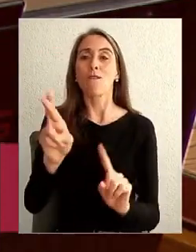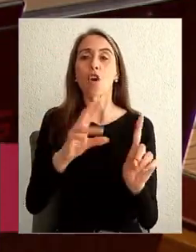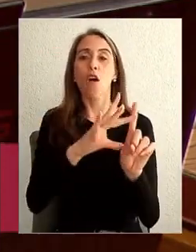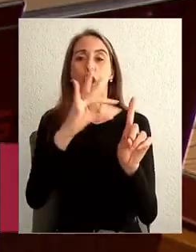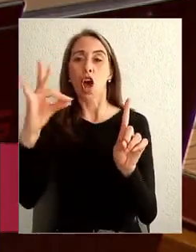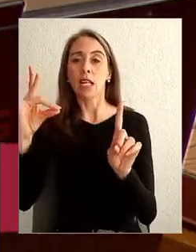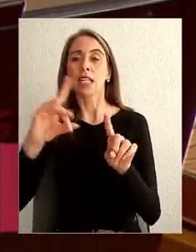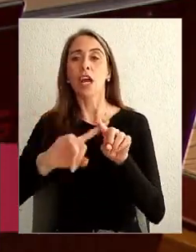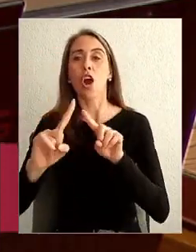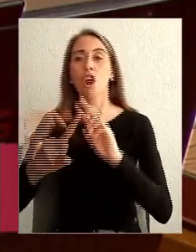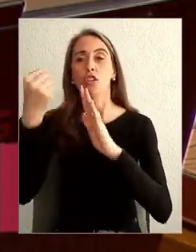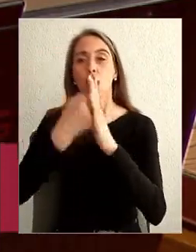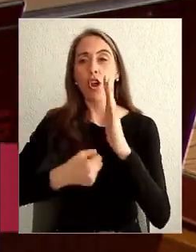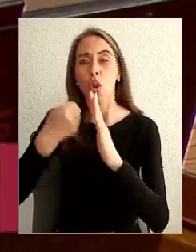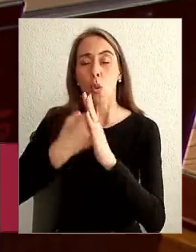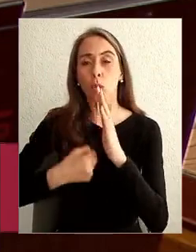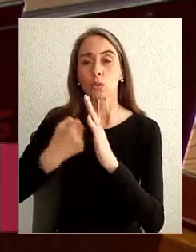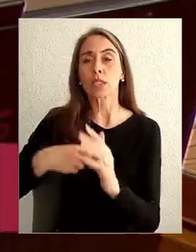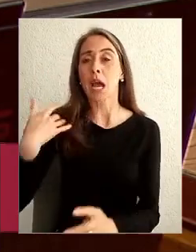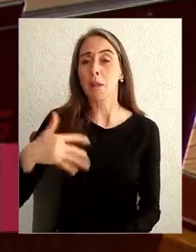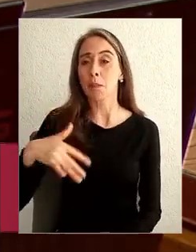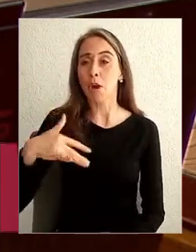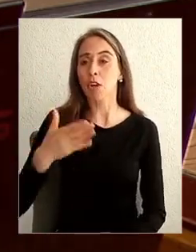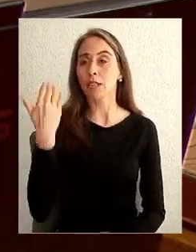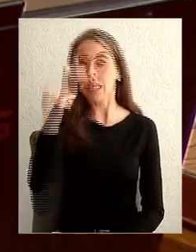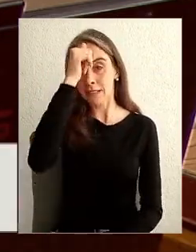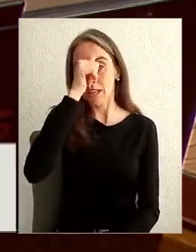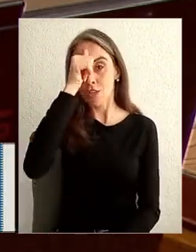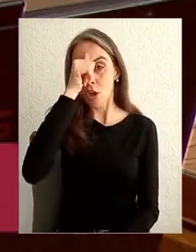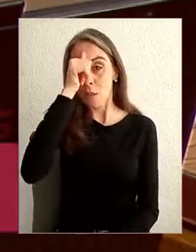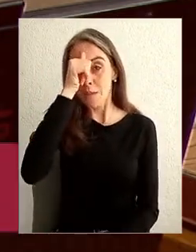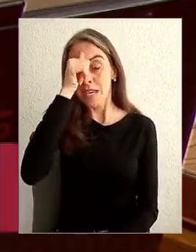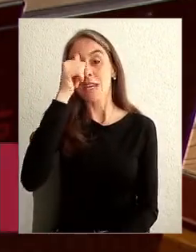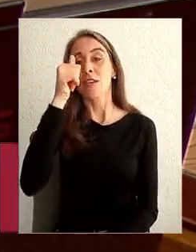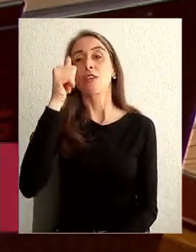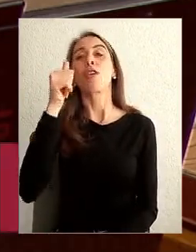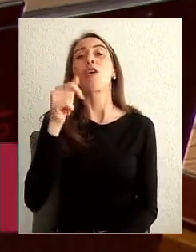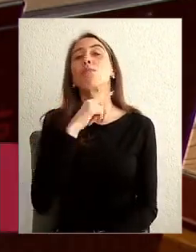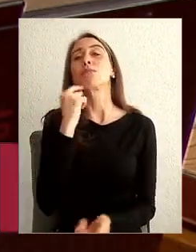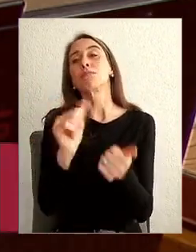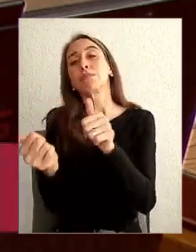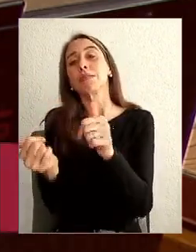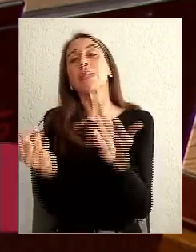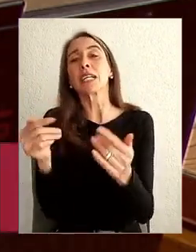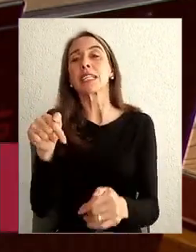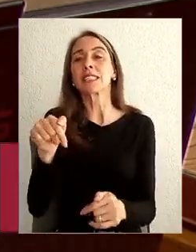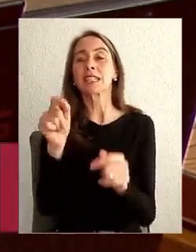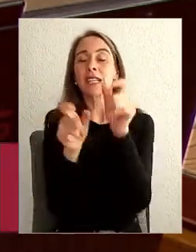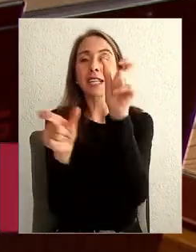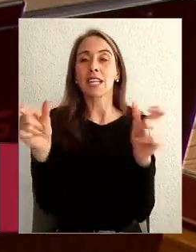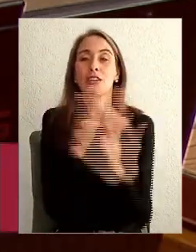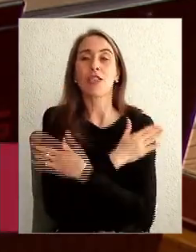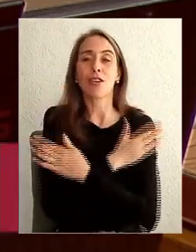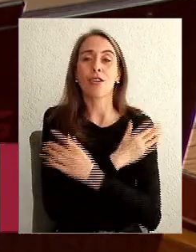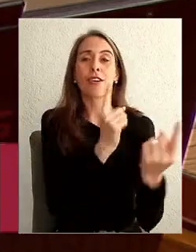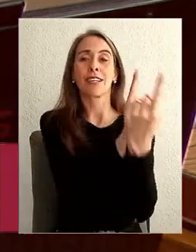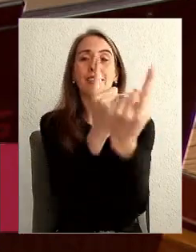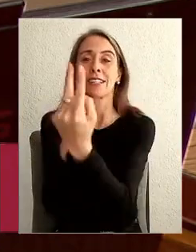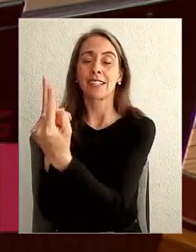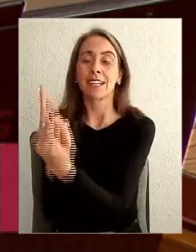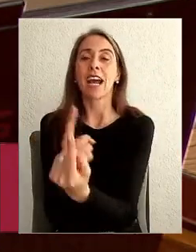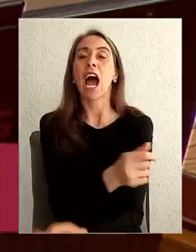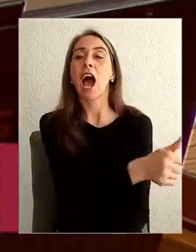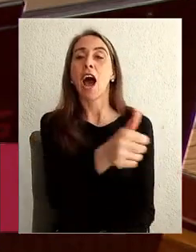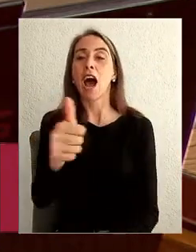muy importante este domingo. Así que a todos ellos, ¿no es cierto?, que están en este momento saludándose, un abrazo cariñoso para cada uno de